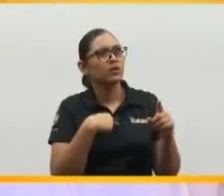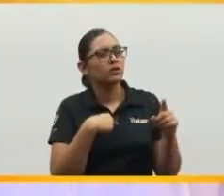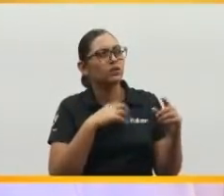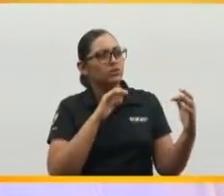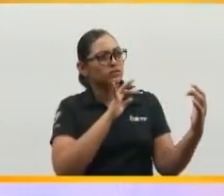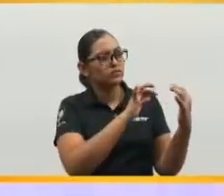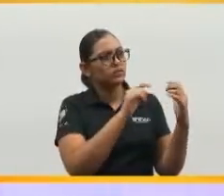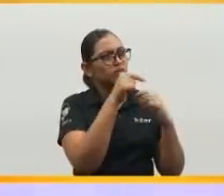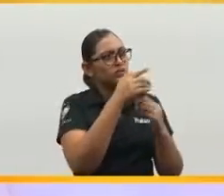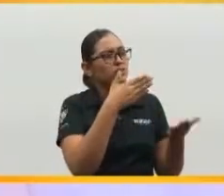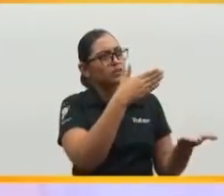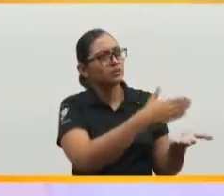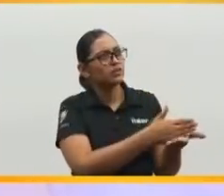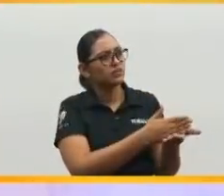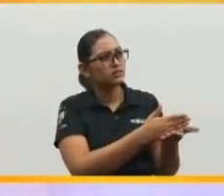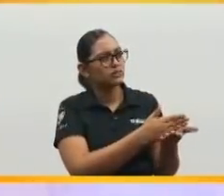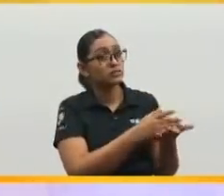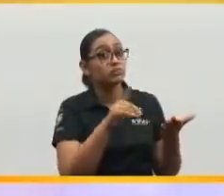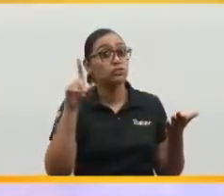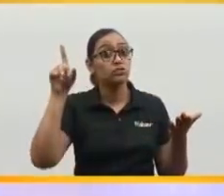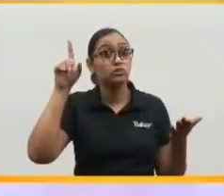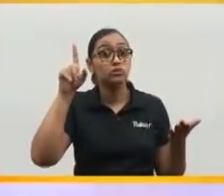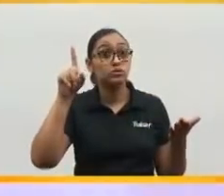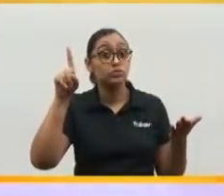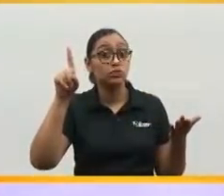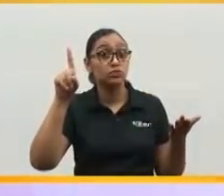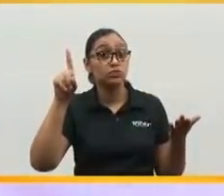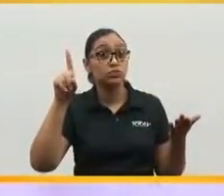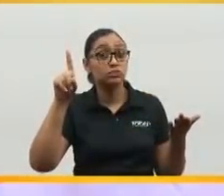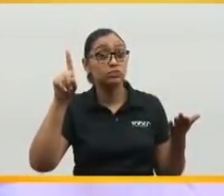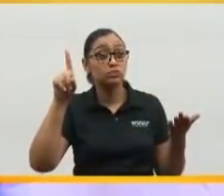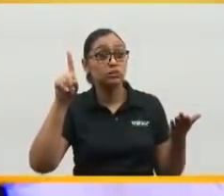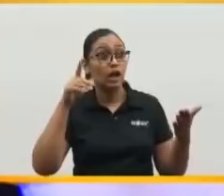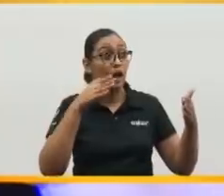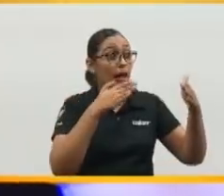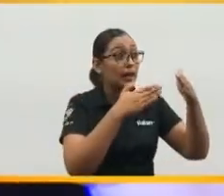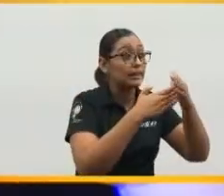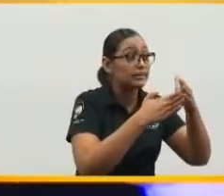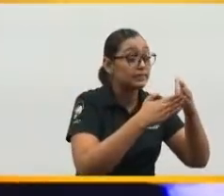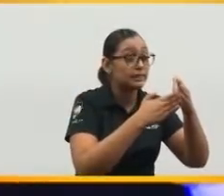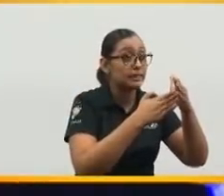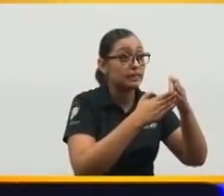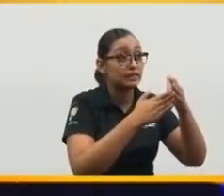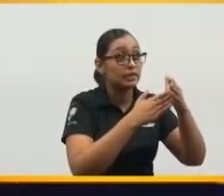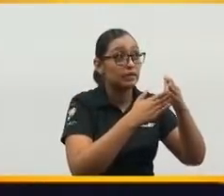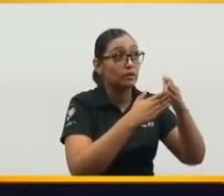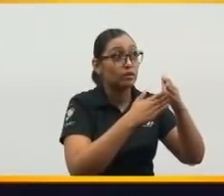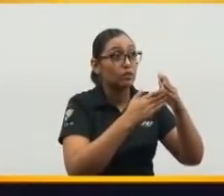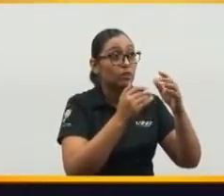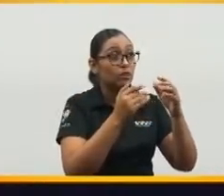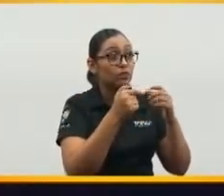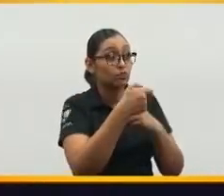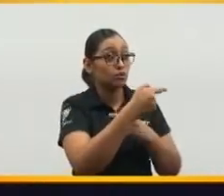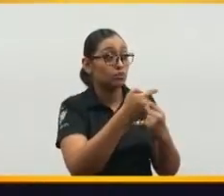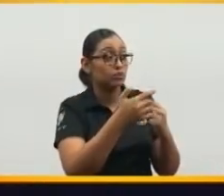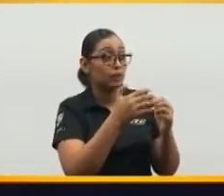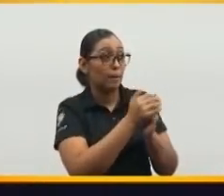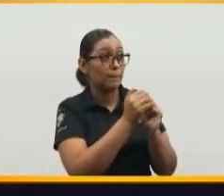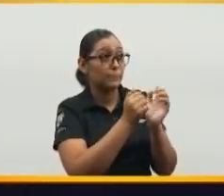Dios ha detenido muchos atentados en contra de sus vidas, sin ustedes ni siquiera saberlo.